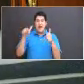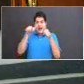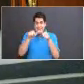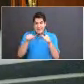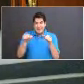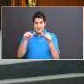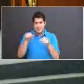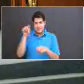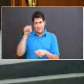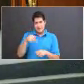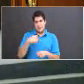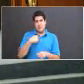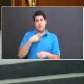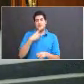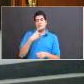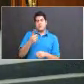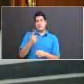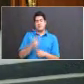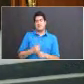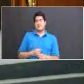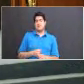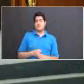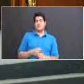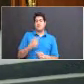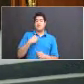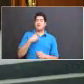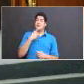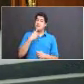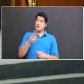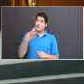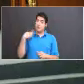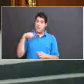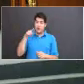analice esto que le estoy diciendo. Yo solo se lo dejo ver.